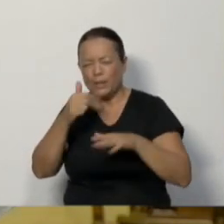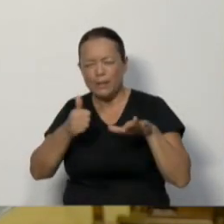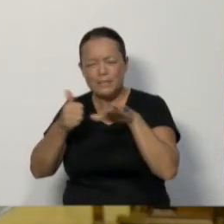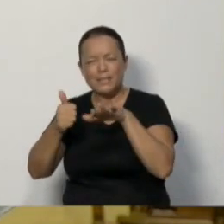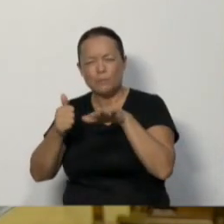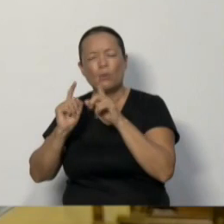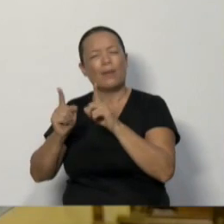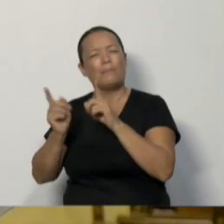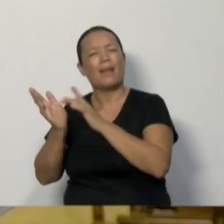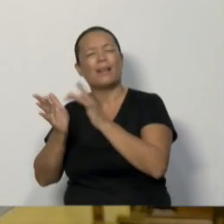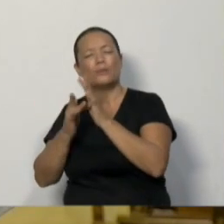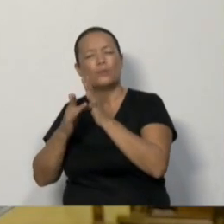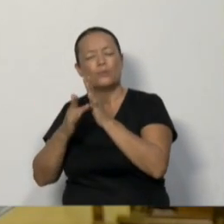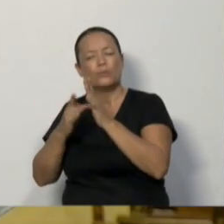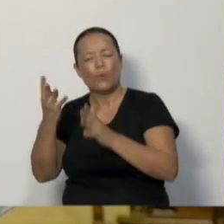discípulos y Jesús.